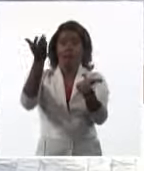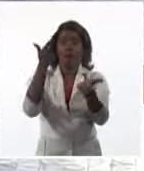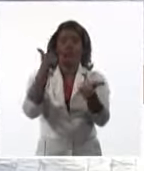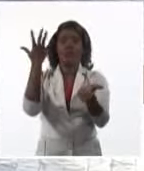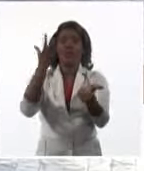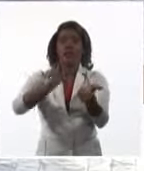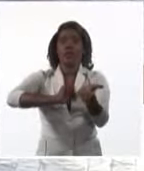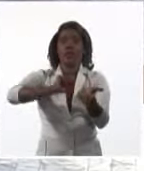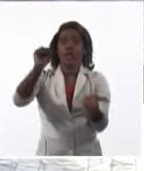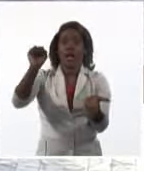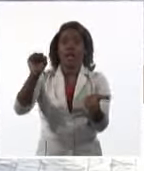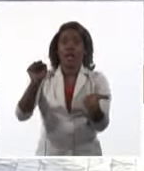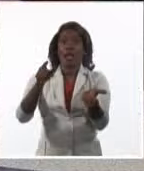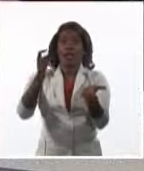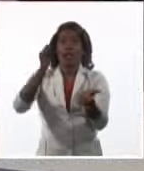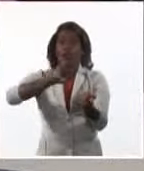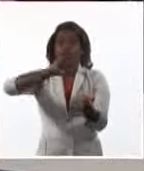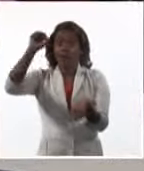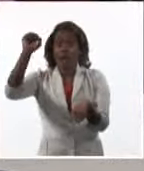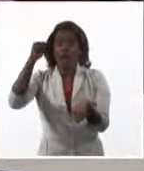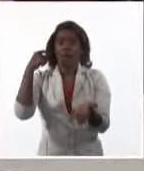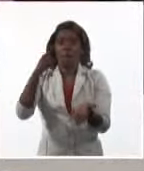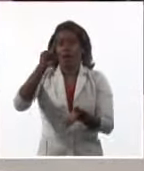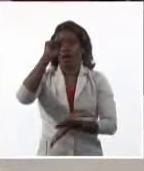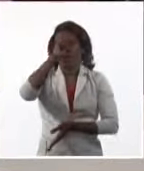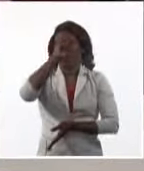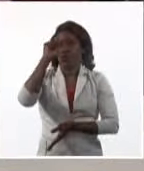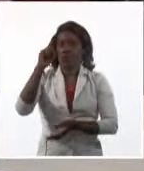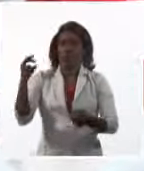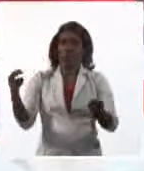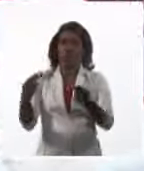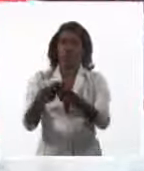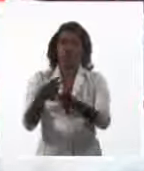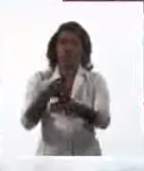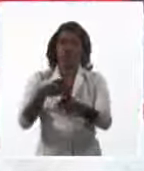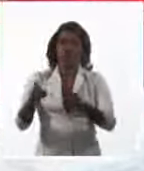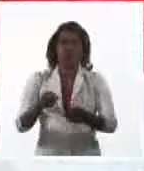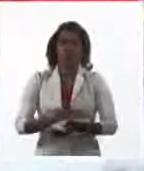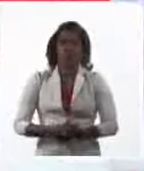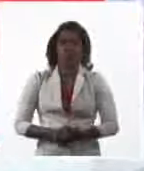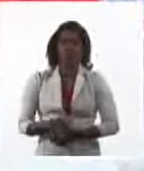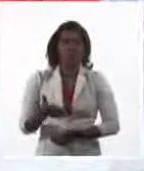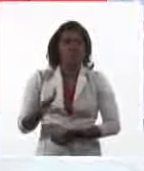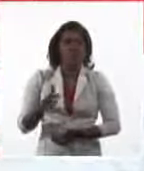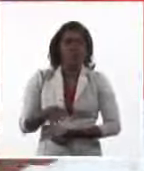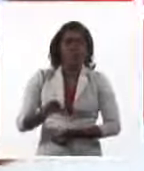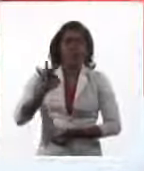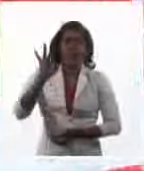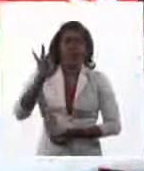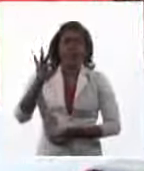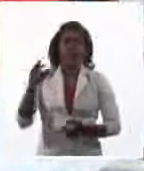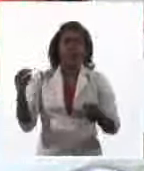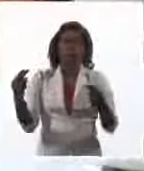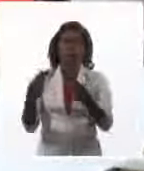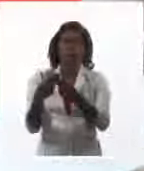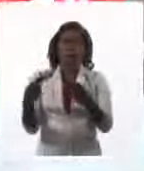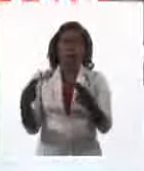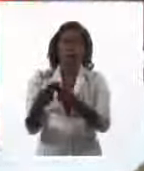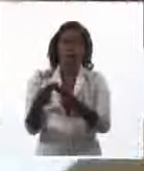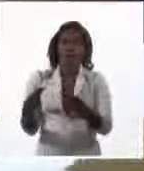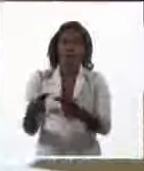el domingo en la porfía por los títulos. También habrá un total de 8 peleas más en las divisiones